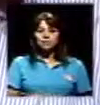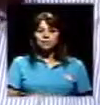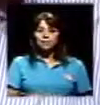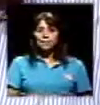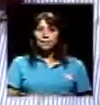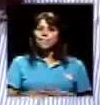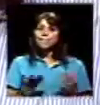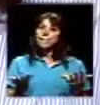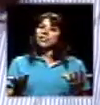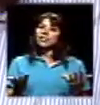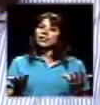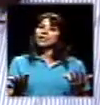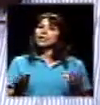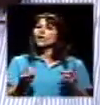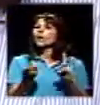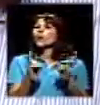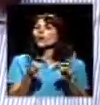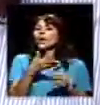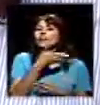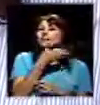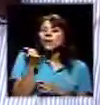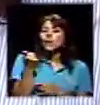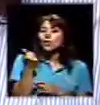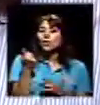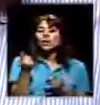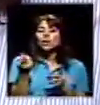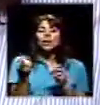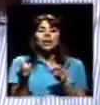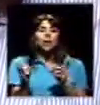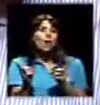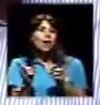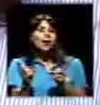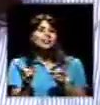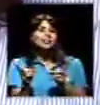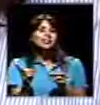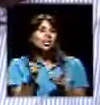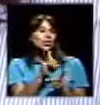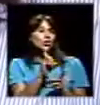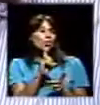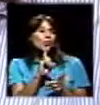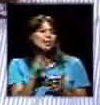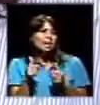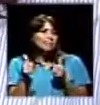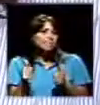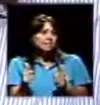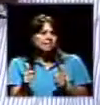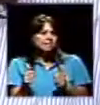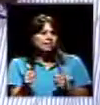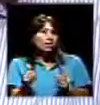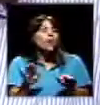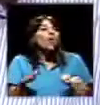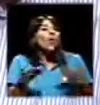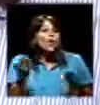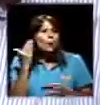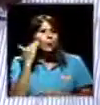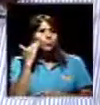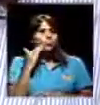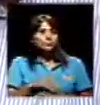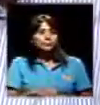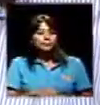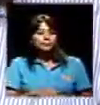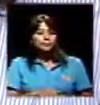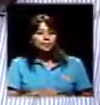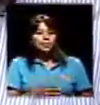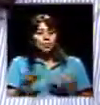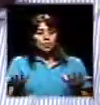¿Cómo sabemos cuáles están mejor o cuáles no están tanto? Bueno, ¿qué nos dice que